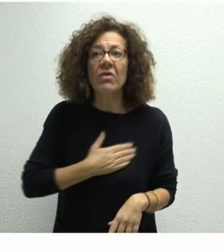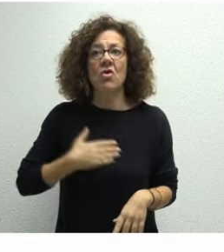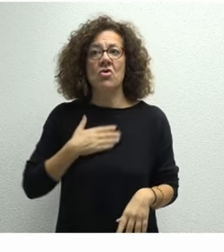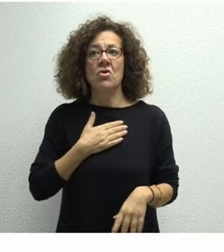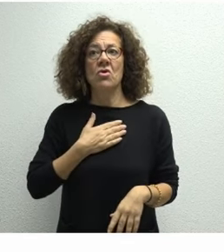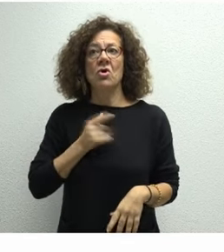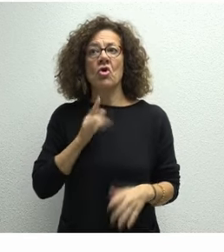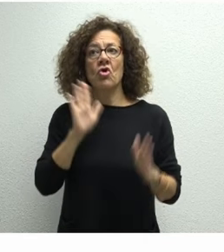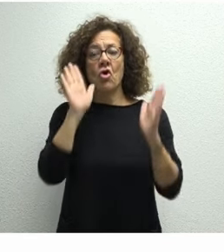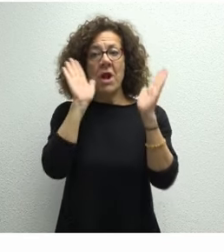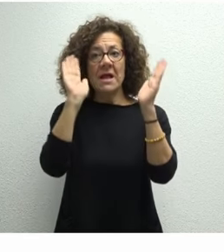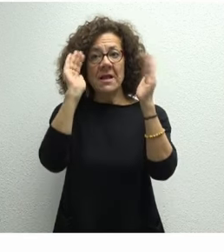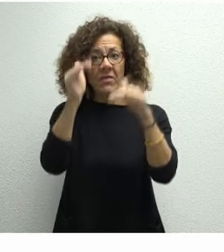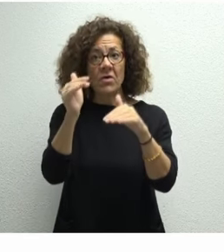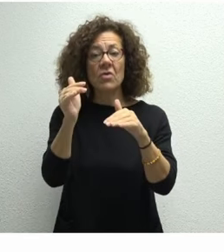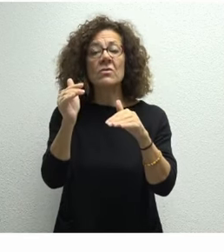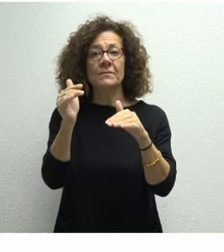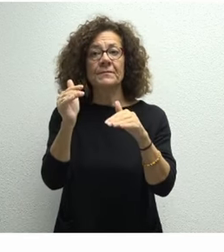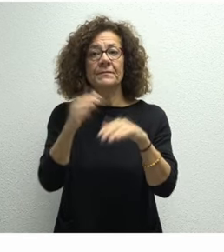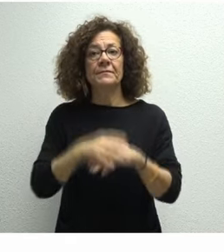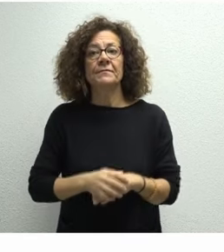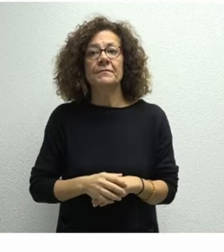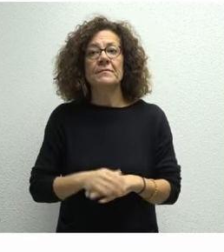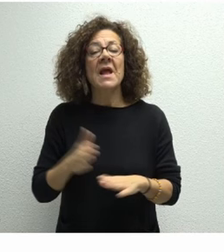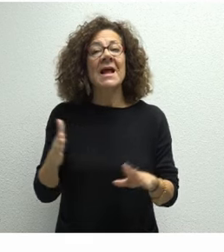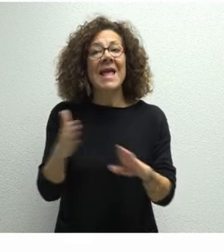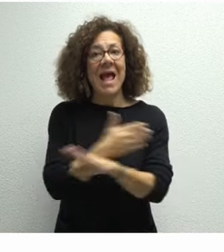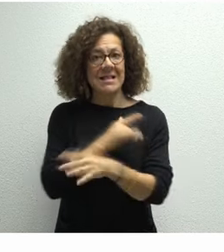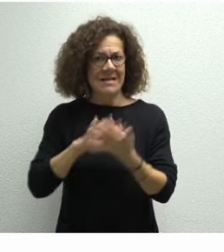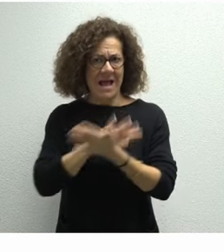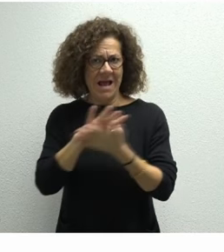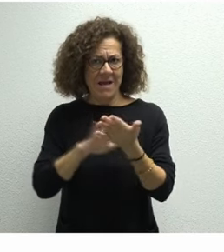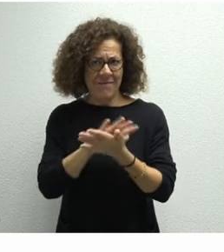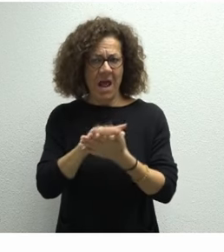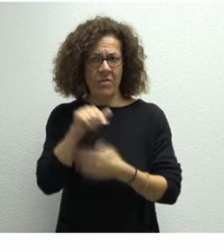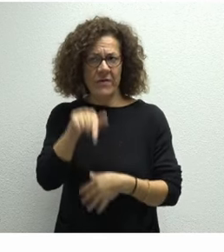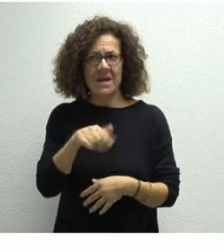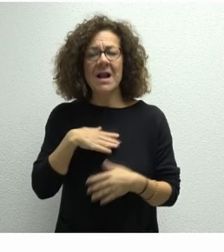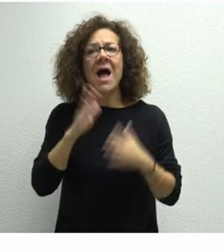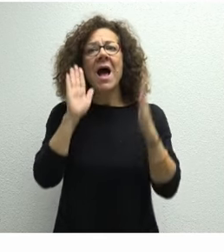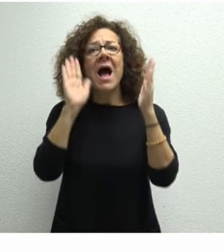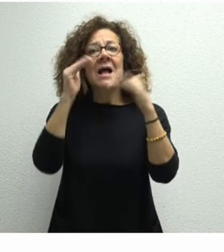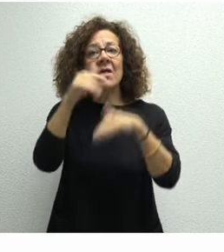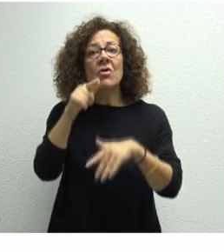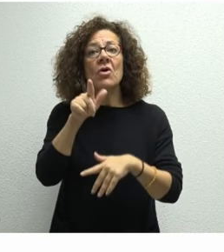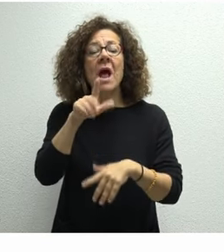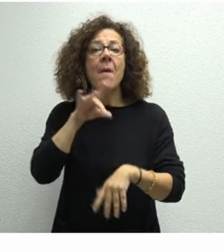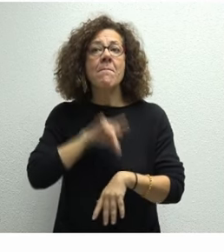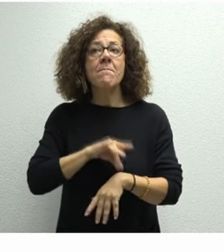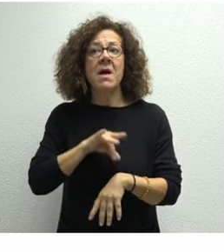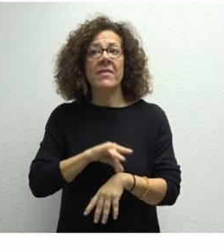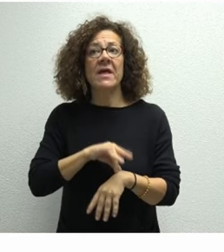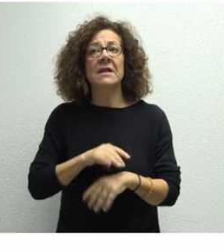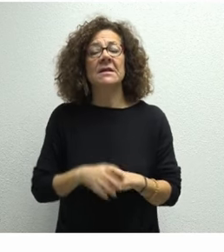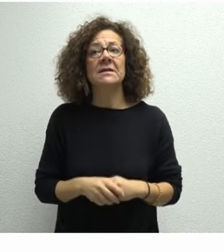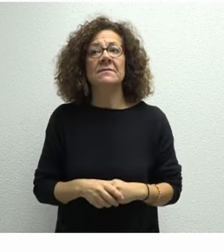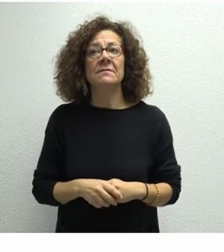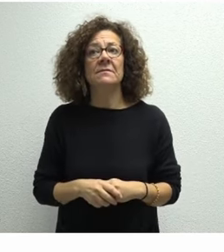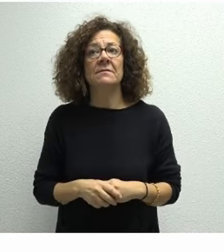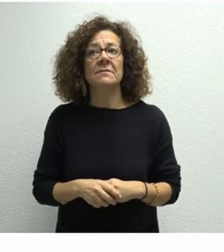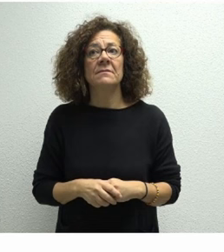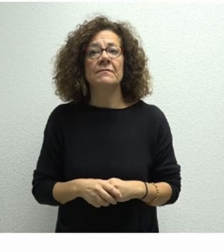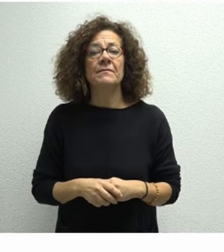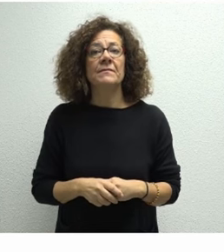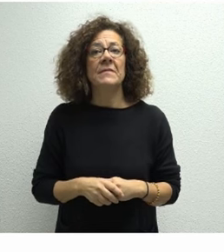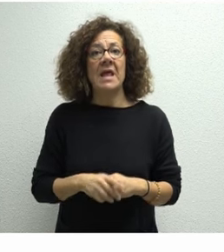con la atención que antes han hecho eh referencia a ella no de la atención a pacientes de de de